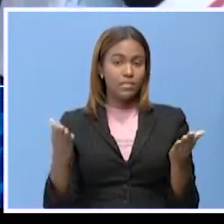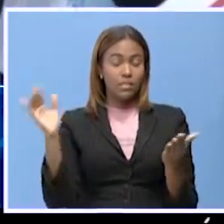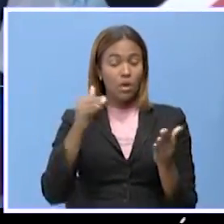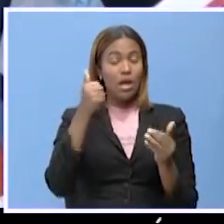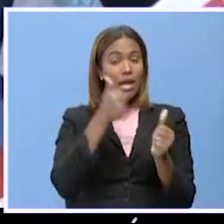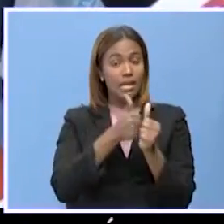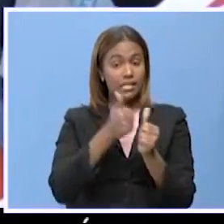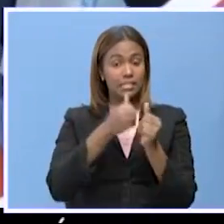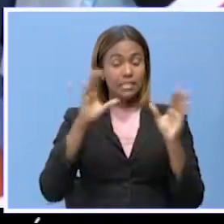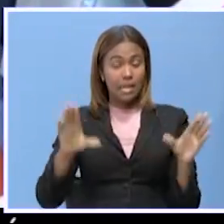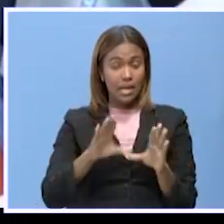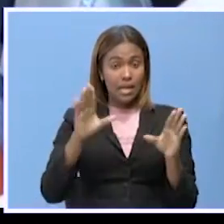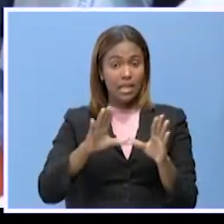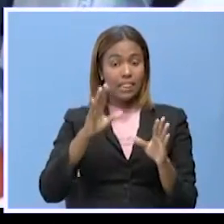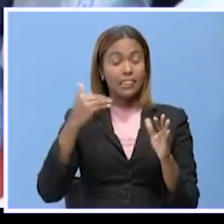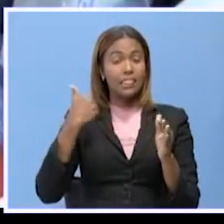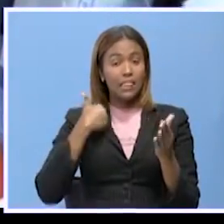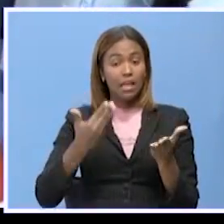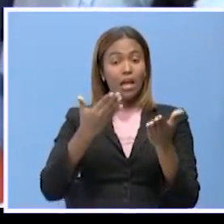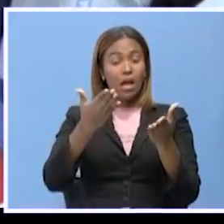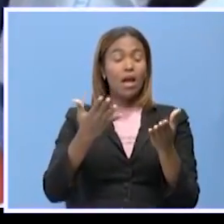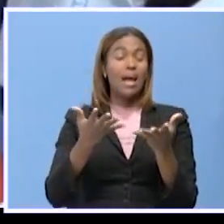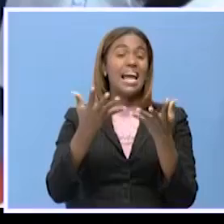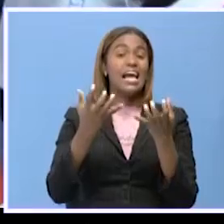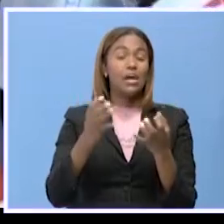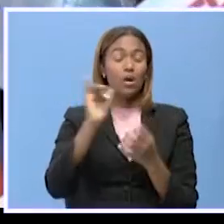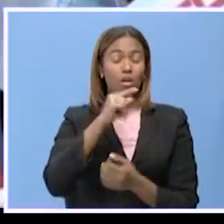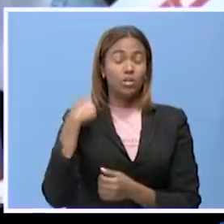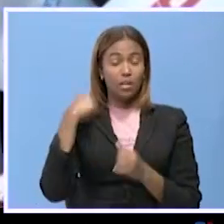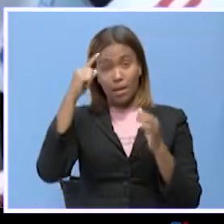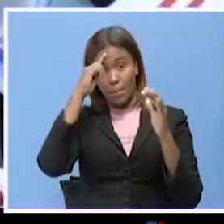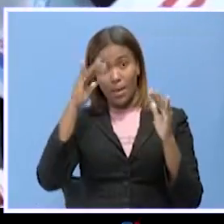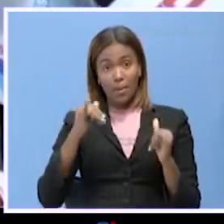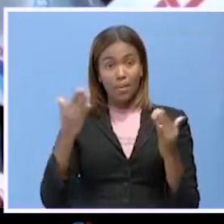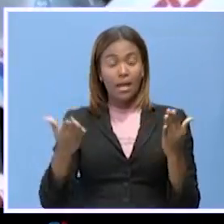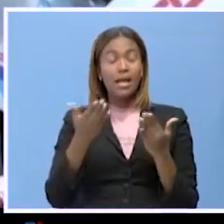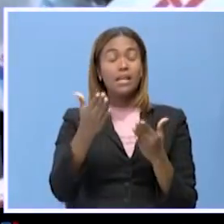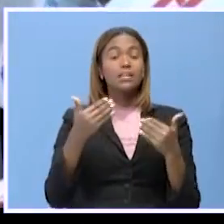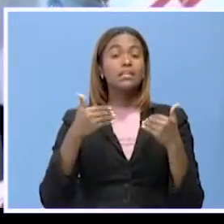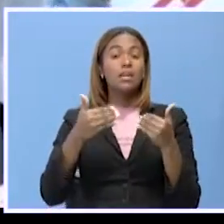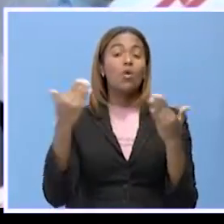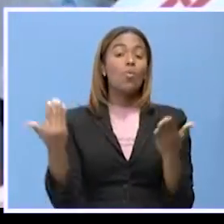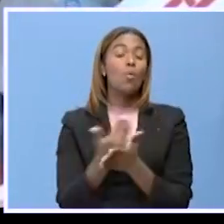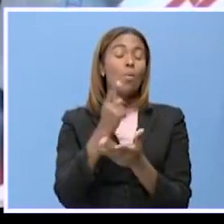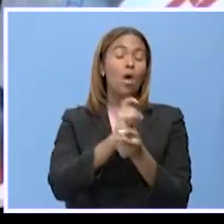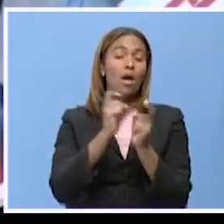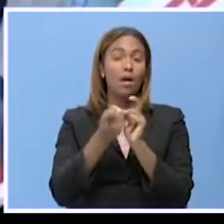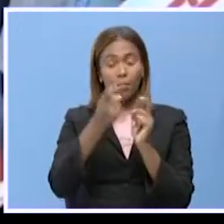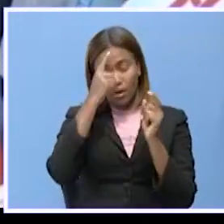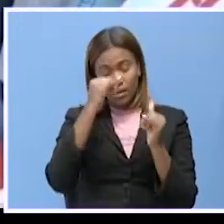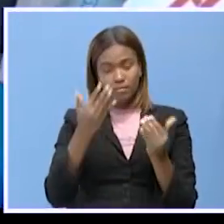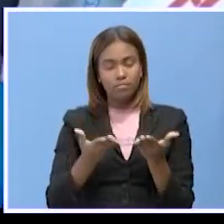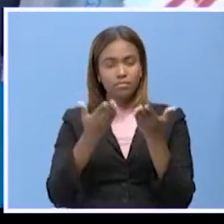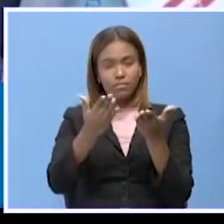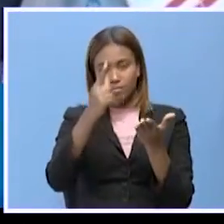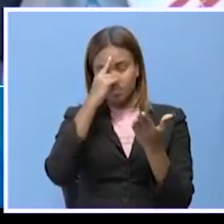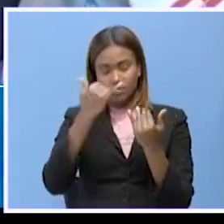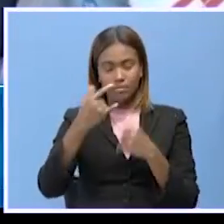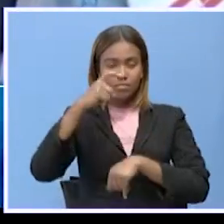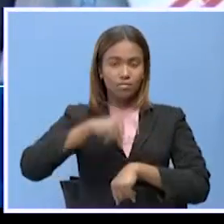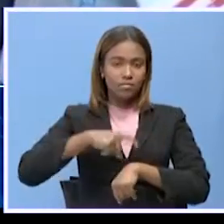esta es una actuación que deja mucho que desear. Y nosotros esperamos que esto tome un nuevo giro con lo que se ha planteado en